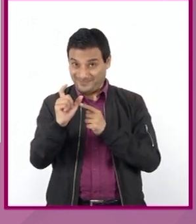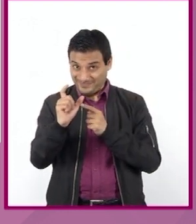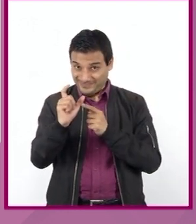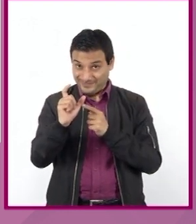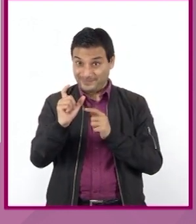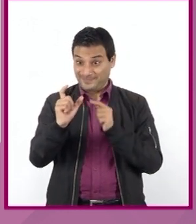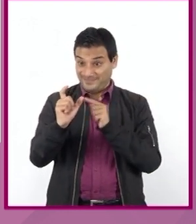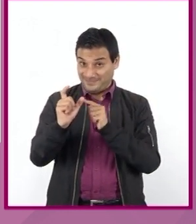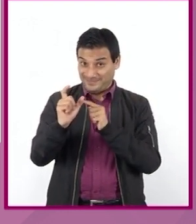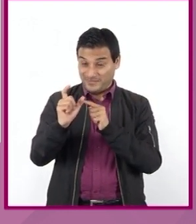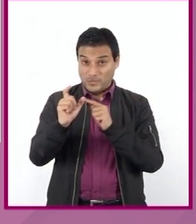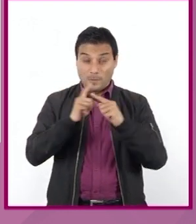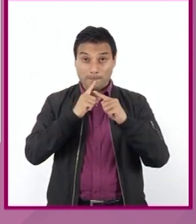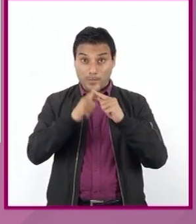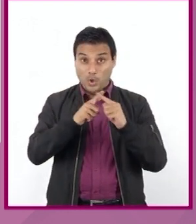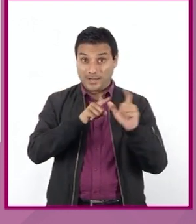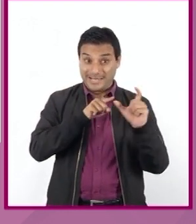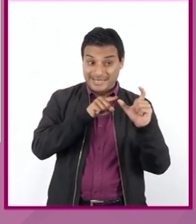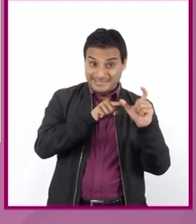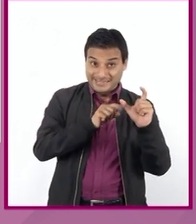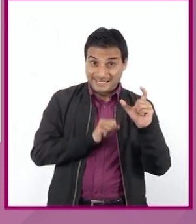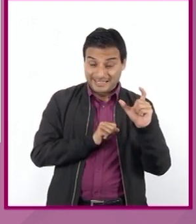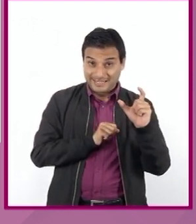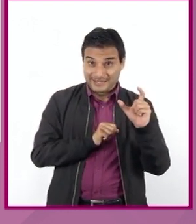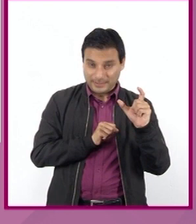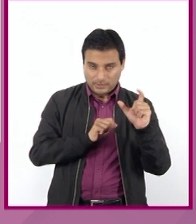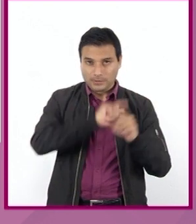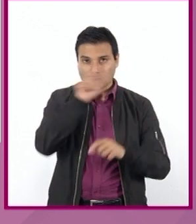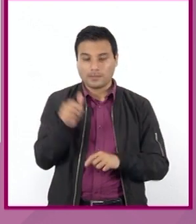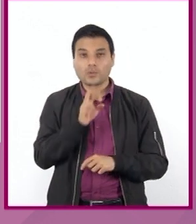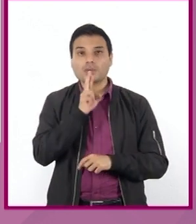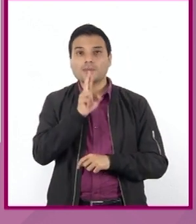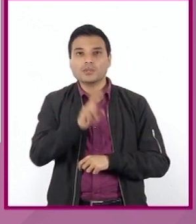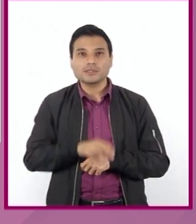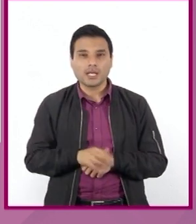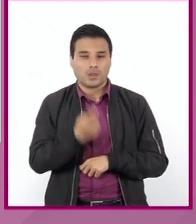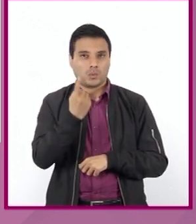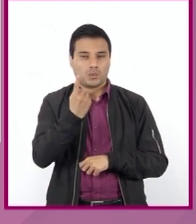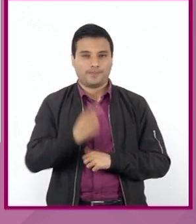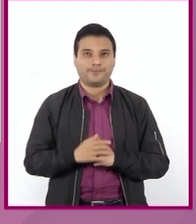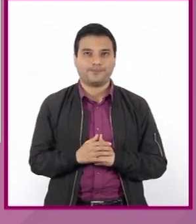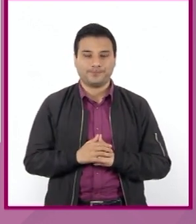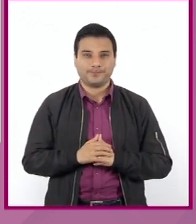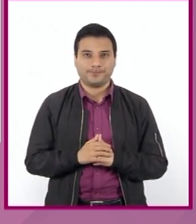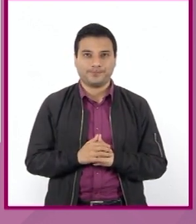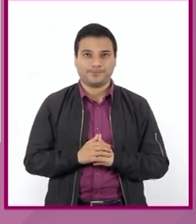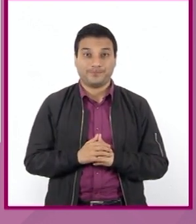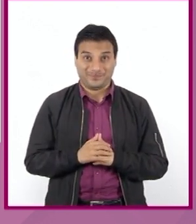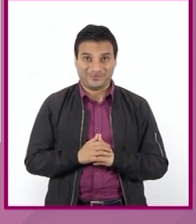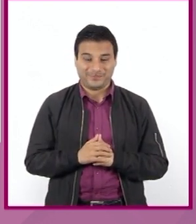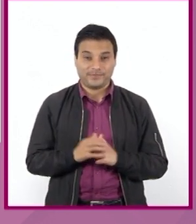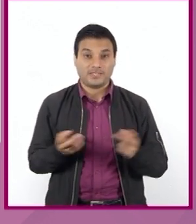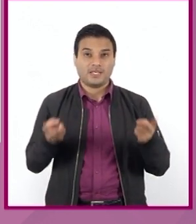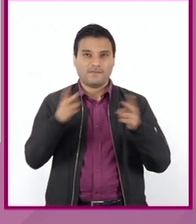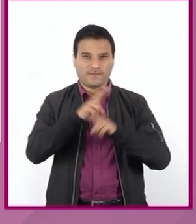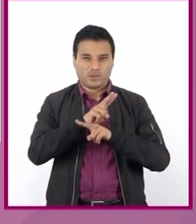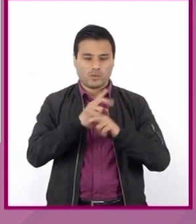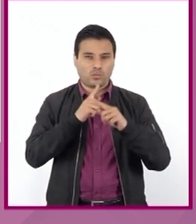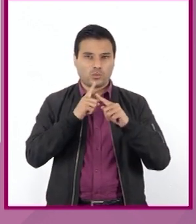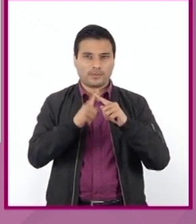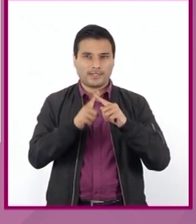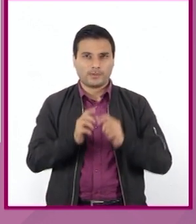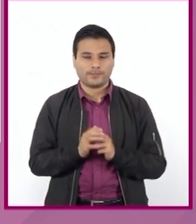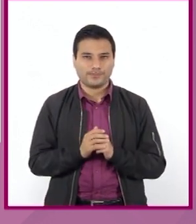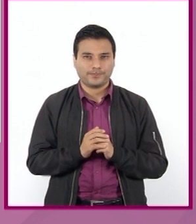número original, es decir, con a, da como resultado 1. El inverso multiplicativo de un número